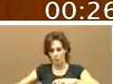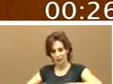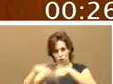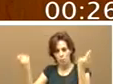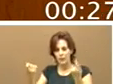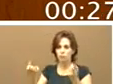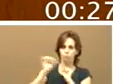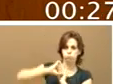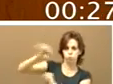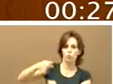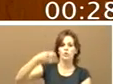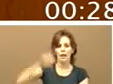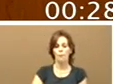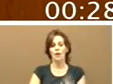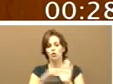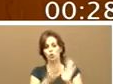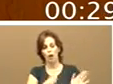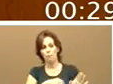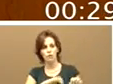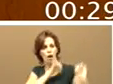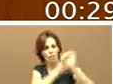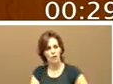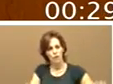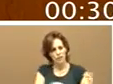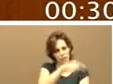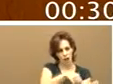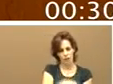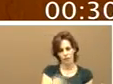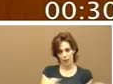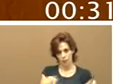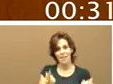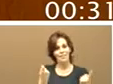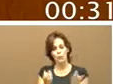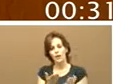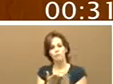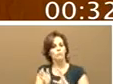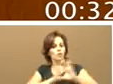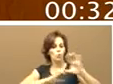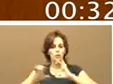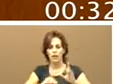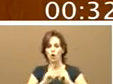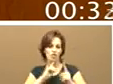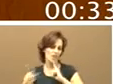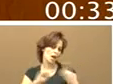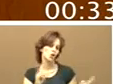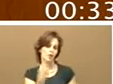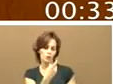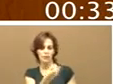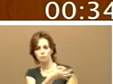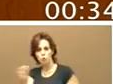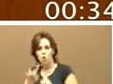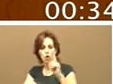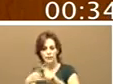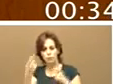incidir en la defensa de la Constitución española, estableciendo los cauces de diálogo y negociación necesarios para buscar los puntos de